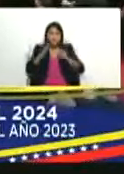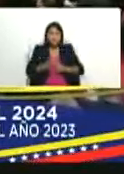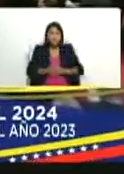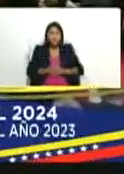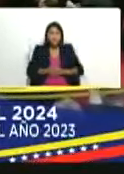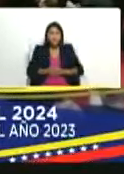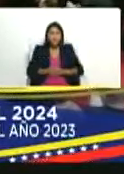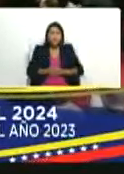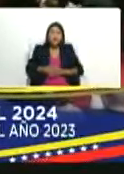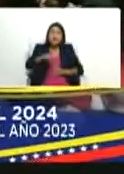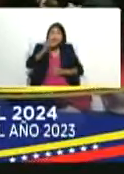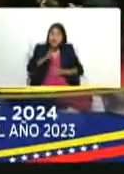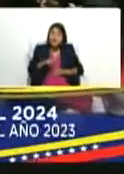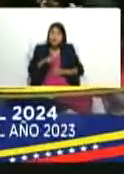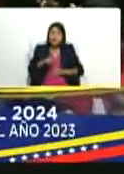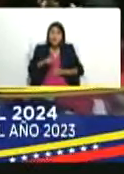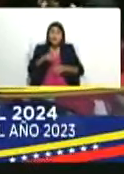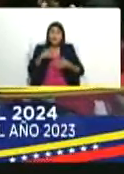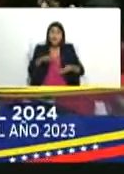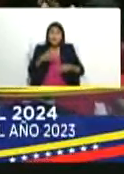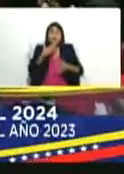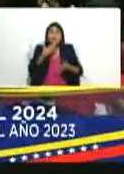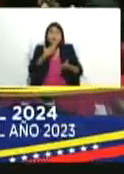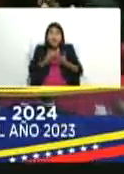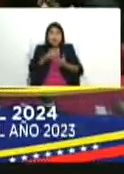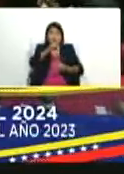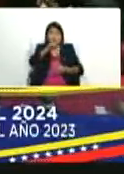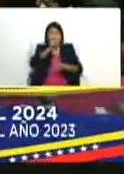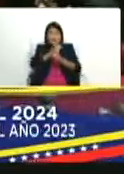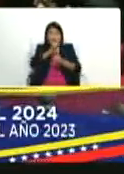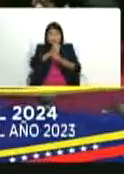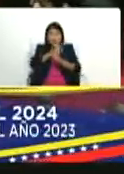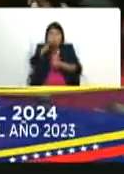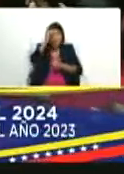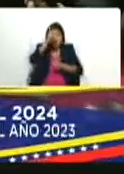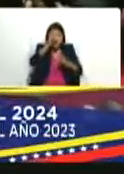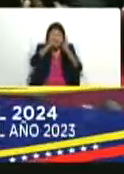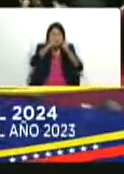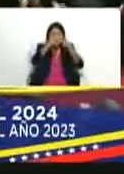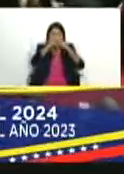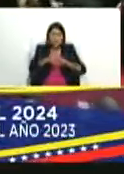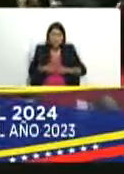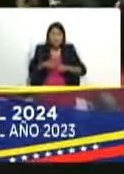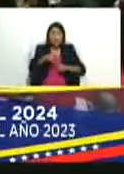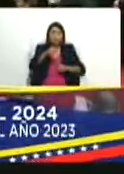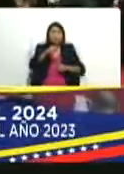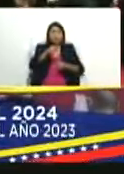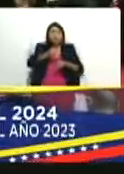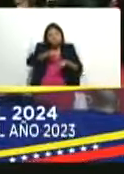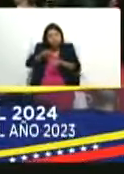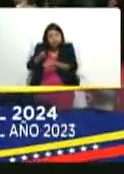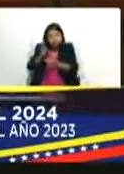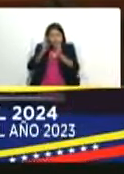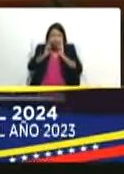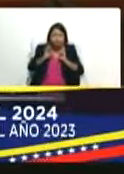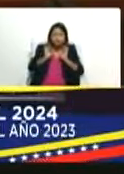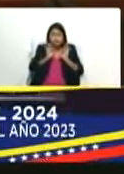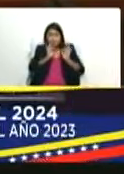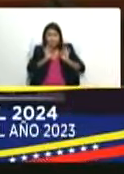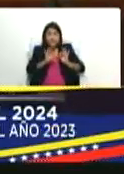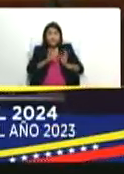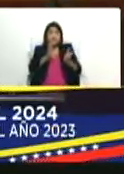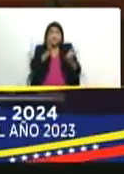Igualmente resulta oportuno brindar un agradecimiento a todo el personal docente, administrativo y obrero que presta su servicio en el Centro de